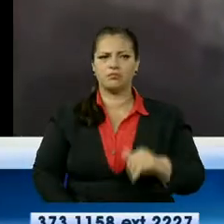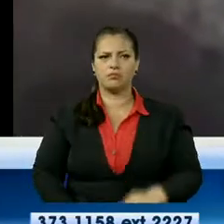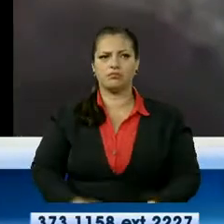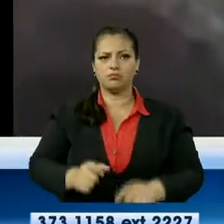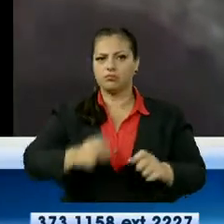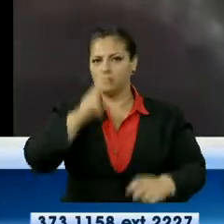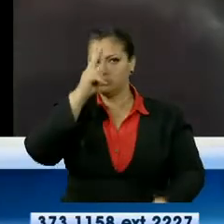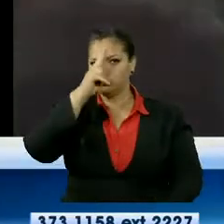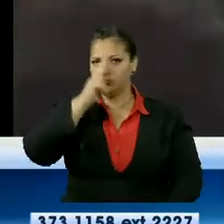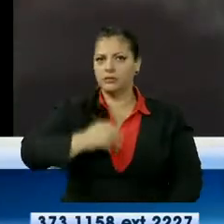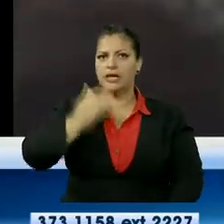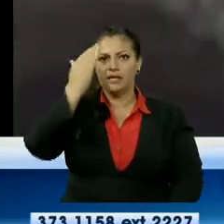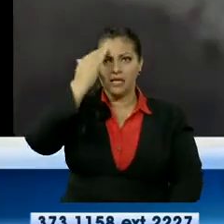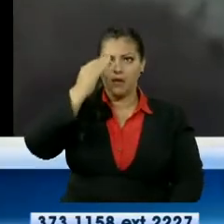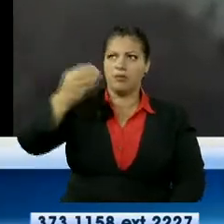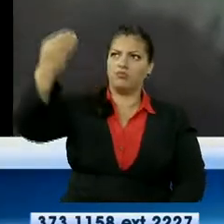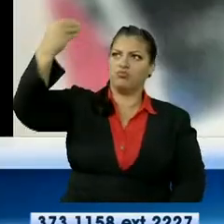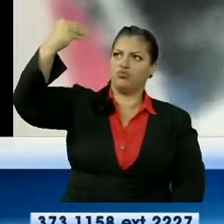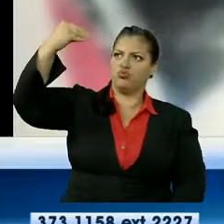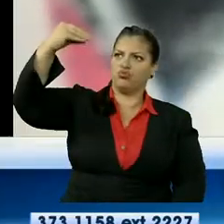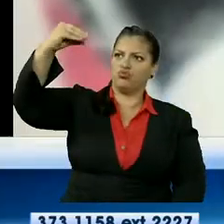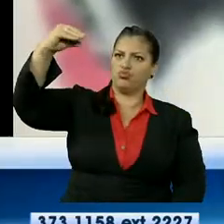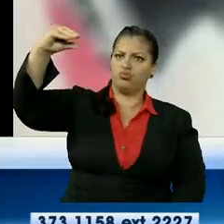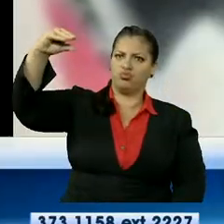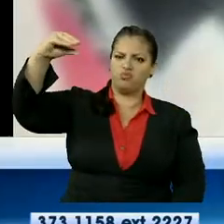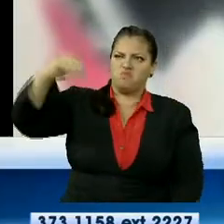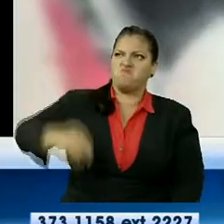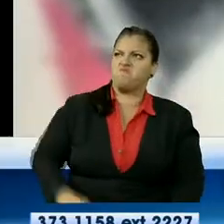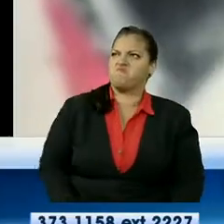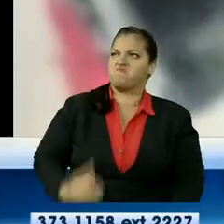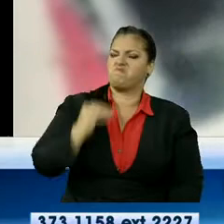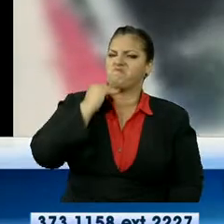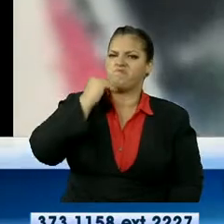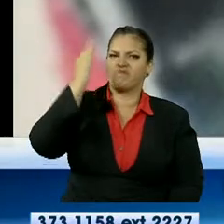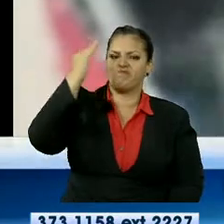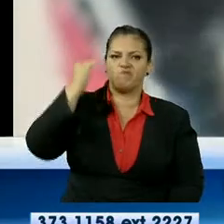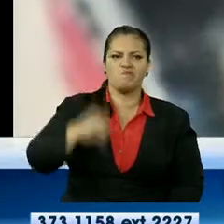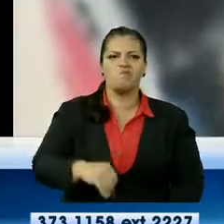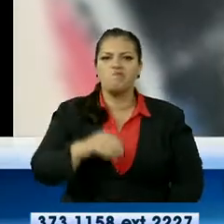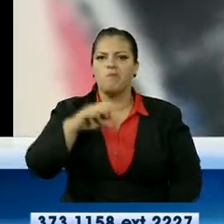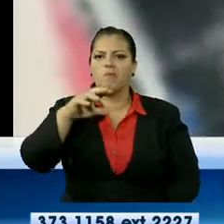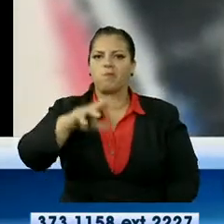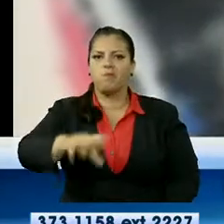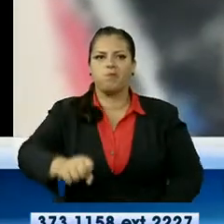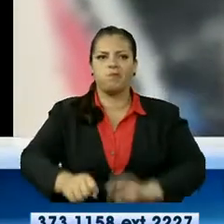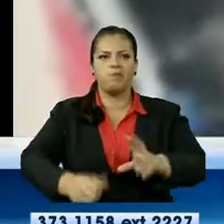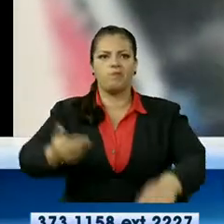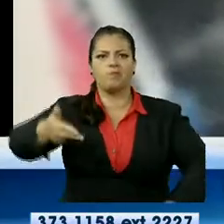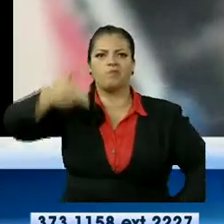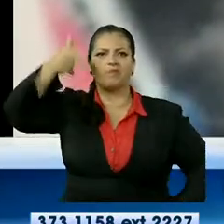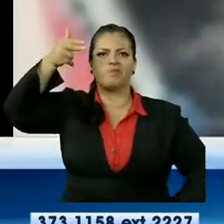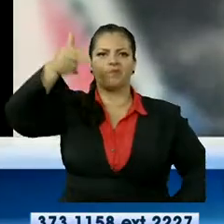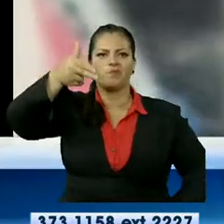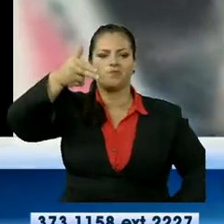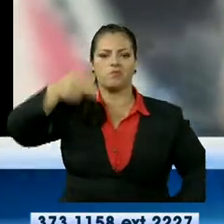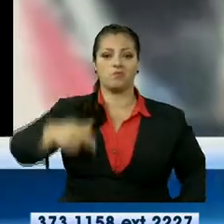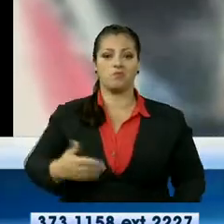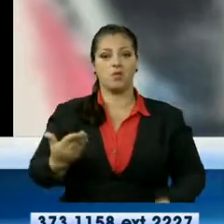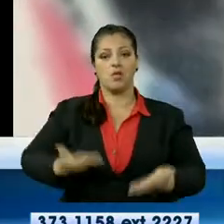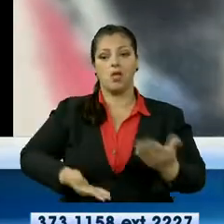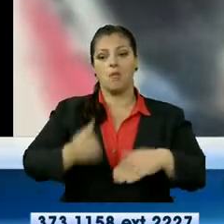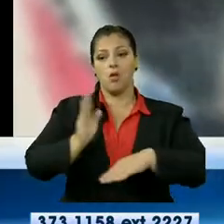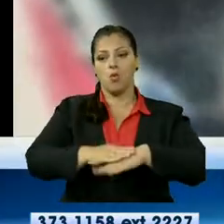les importa la existencia de las cámaras. Se ha llegado a creer que estos delitos los habrían cometido bajo los efectos de